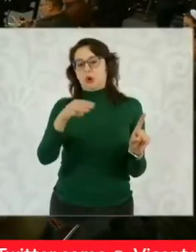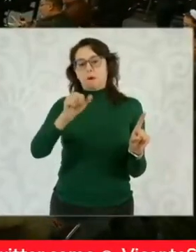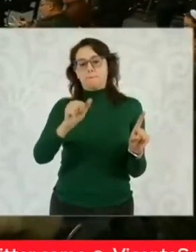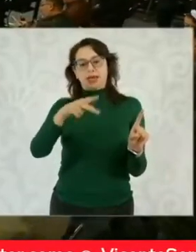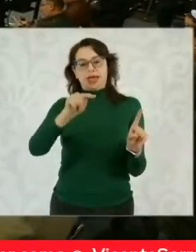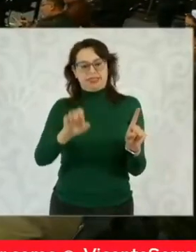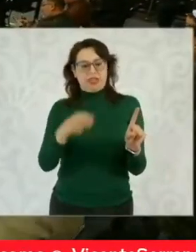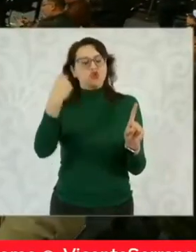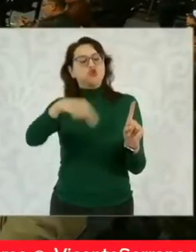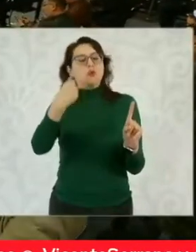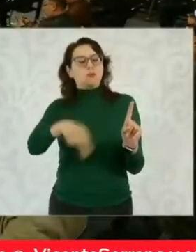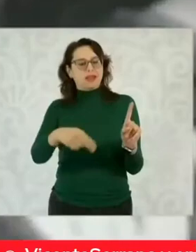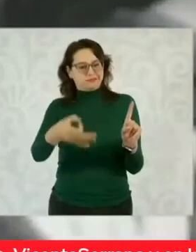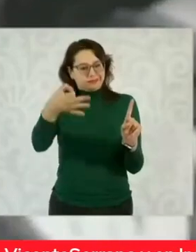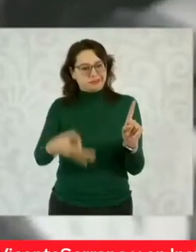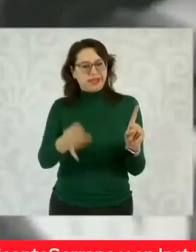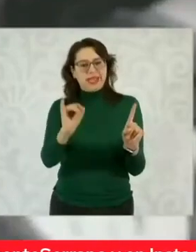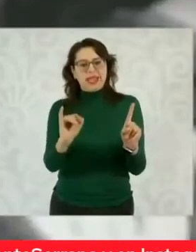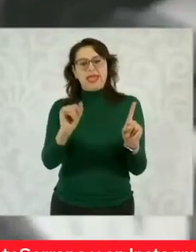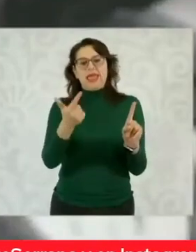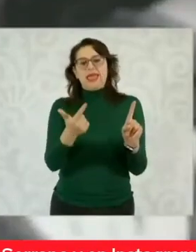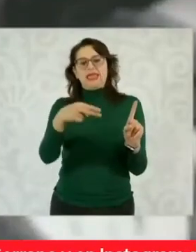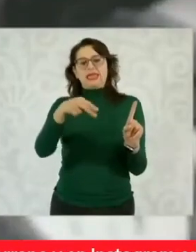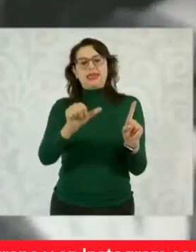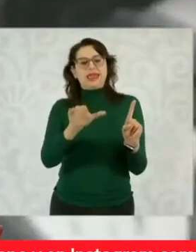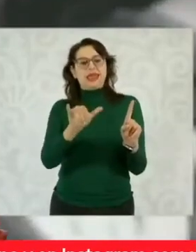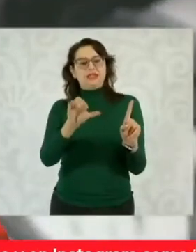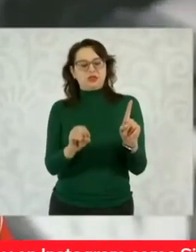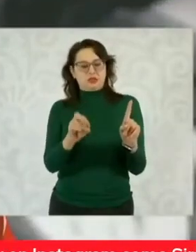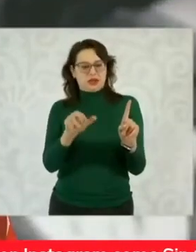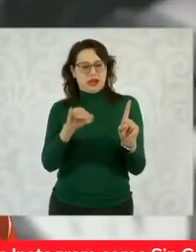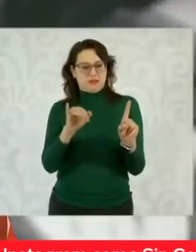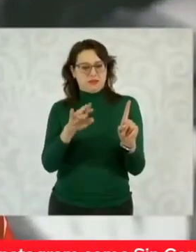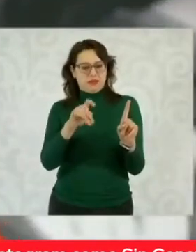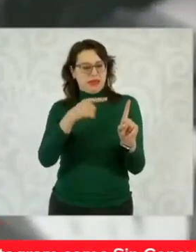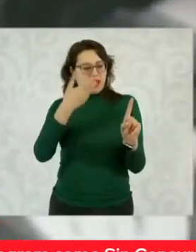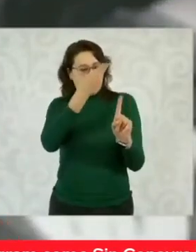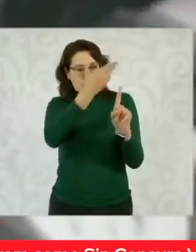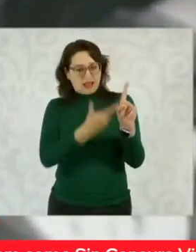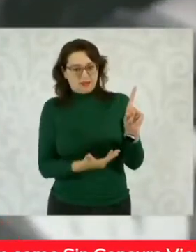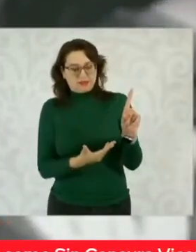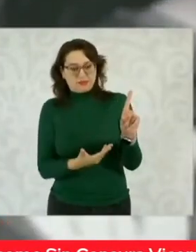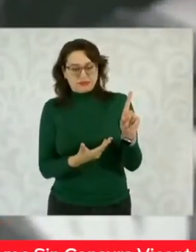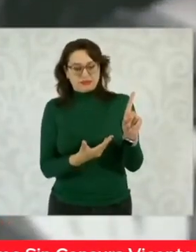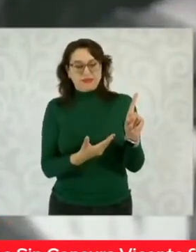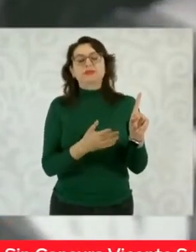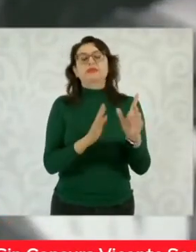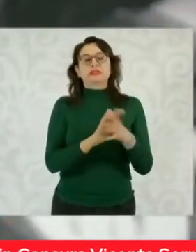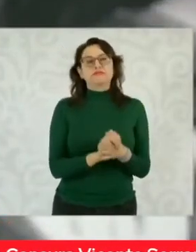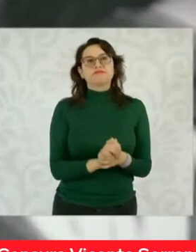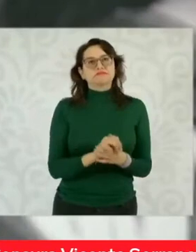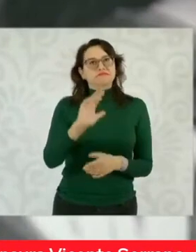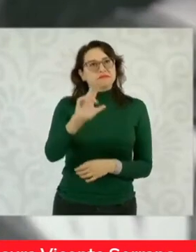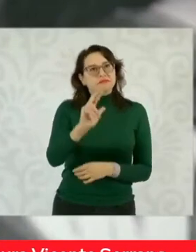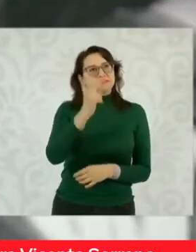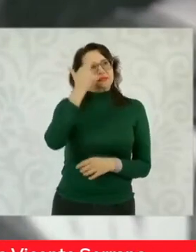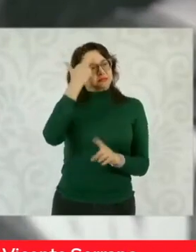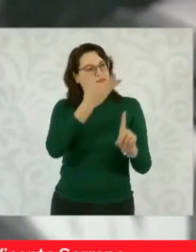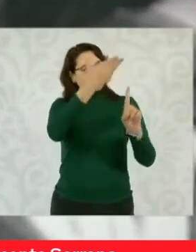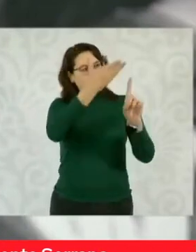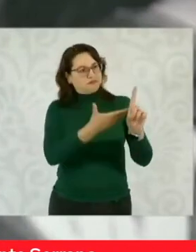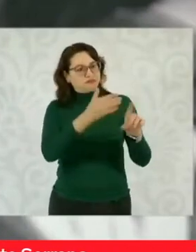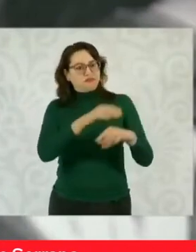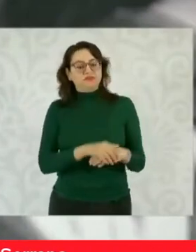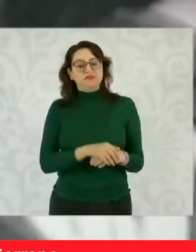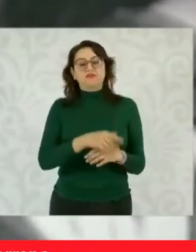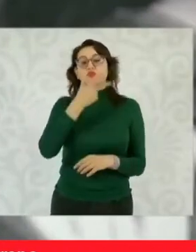muy admirado y lo traigo a colación el día de hoy porque Guillermo Prieto escribió sobre él: